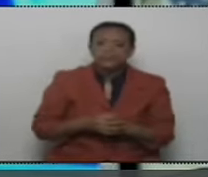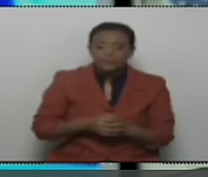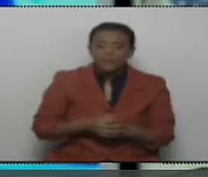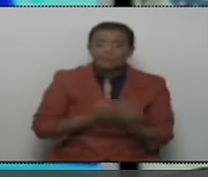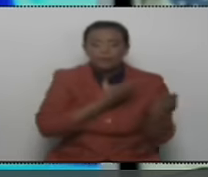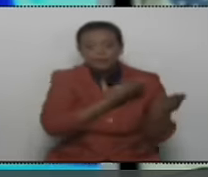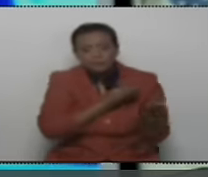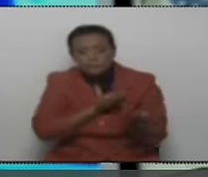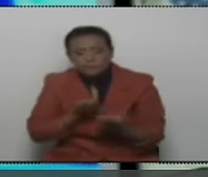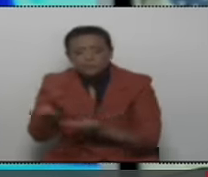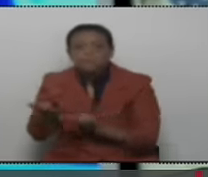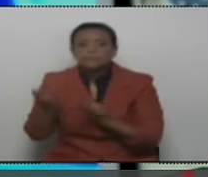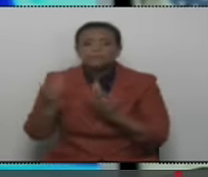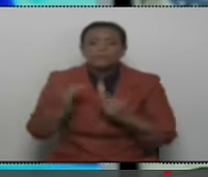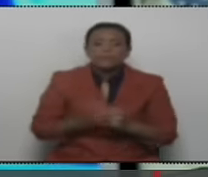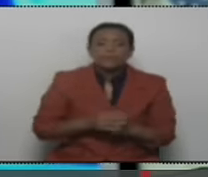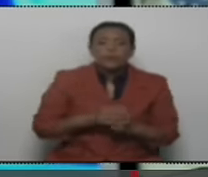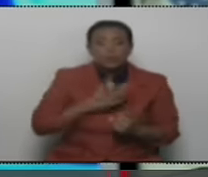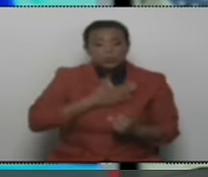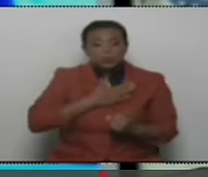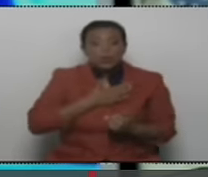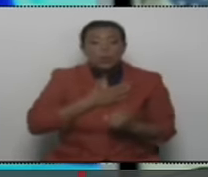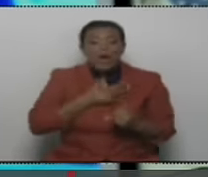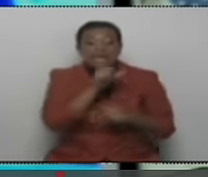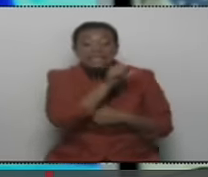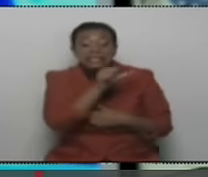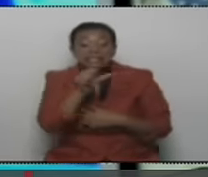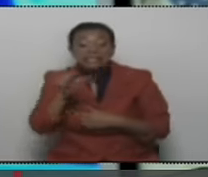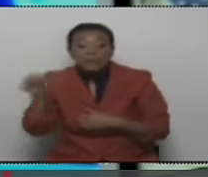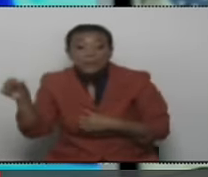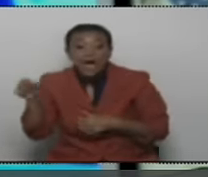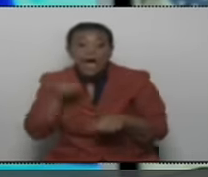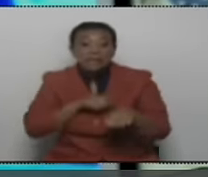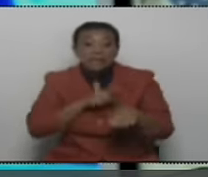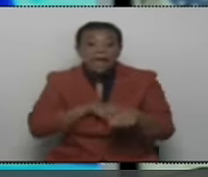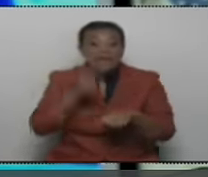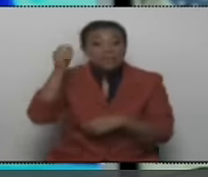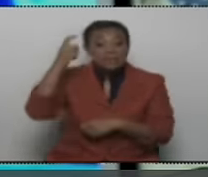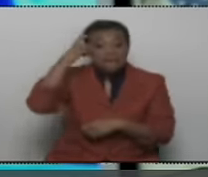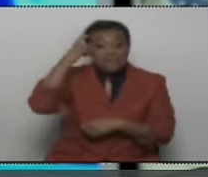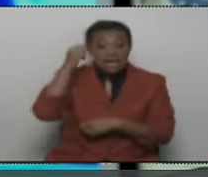Eligio. Bueno, esta semana,